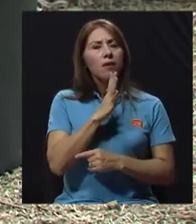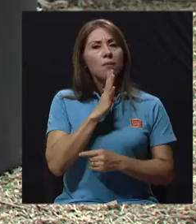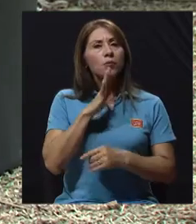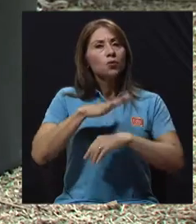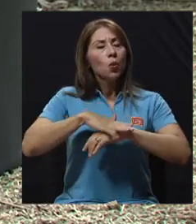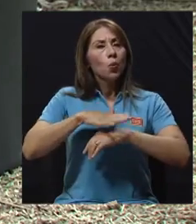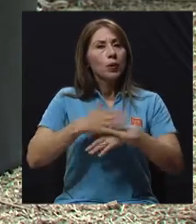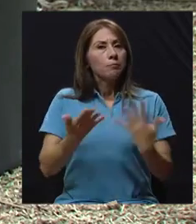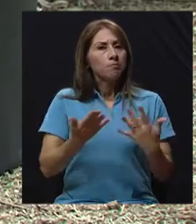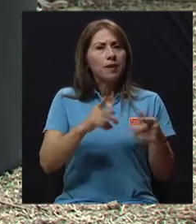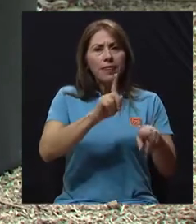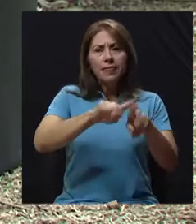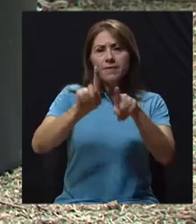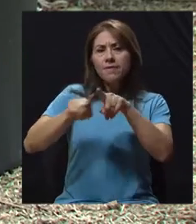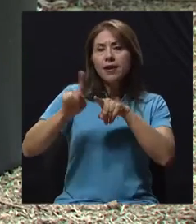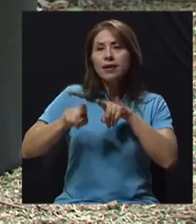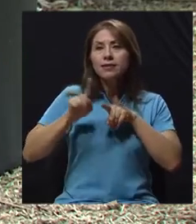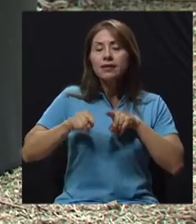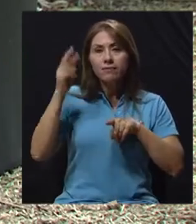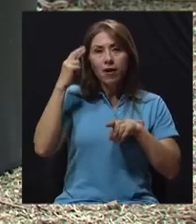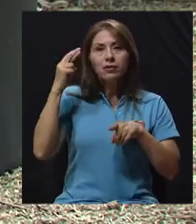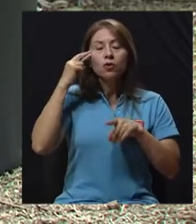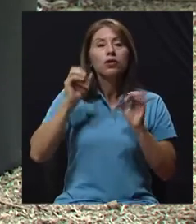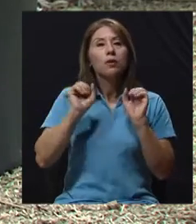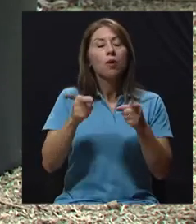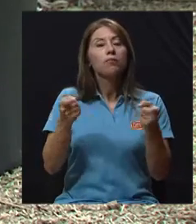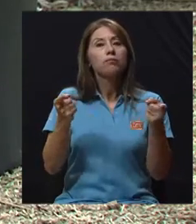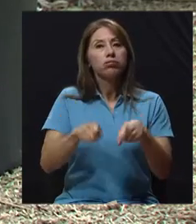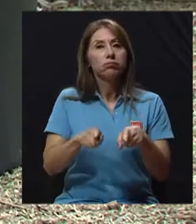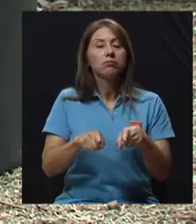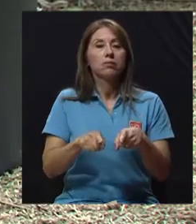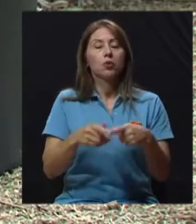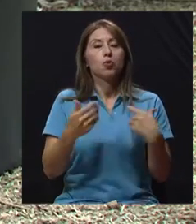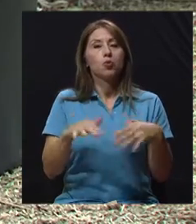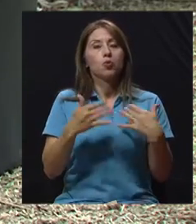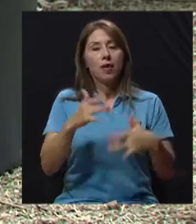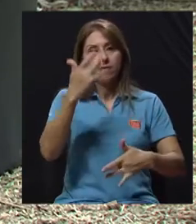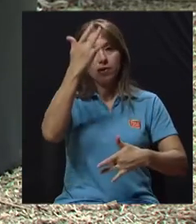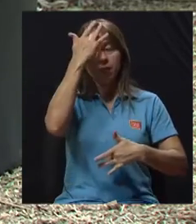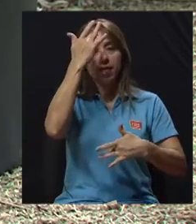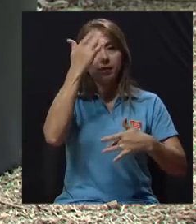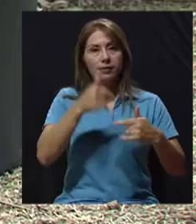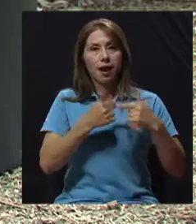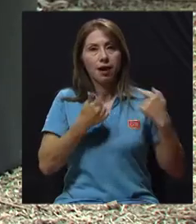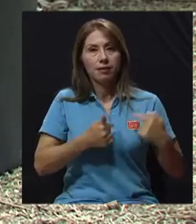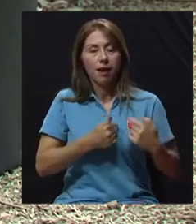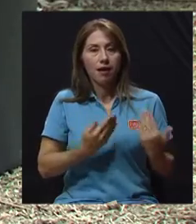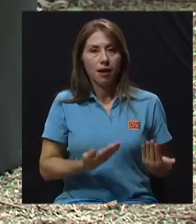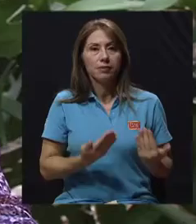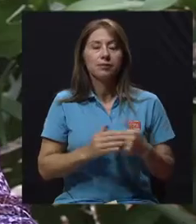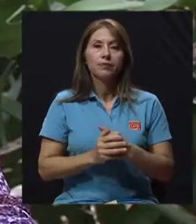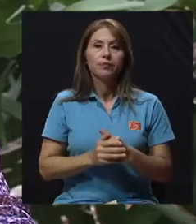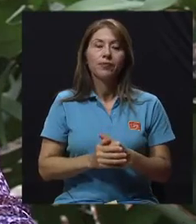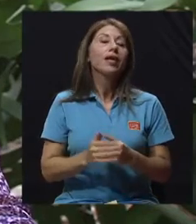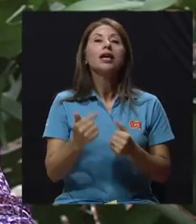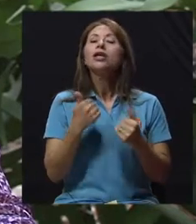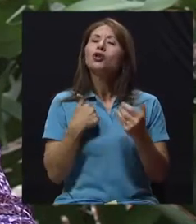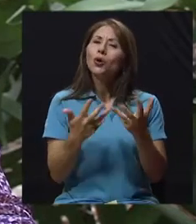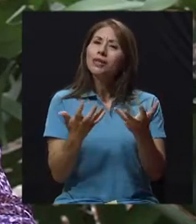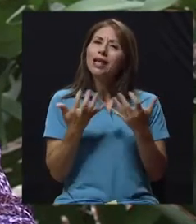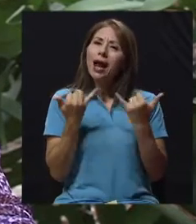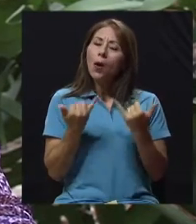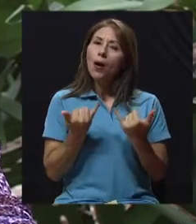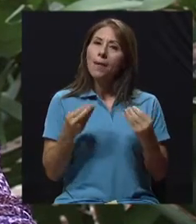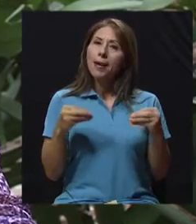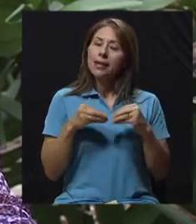de esta conversación que hay diversos factores que podrían pues aumentar estas enfermedades cardíacas y definitivamente yo me